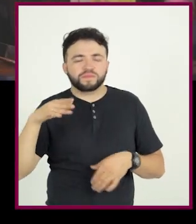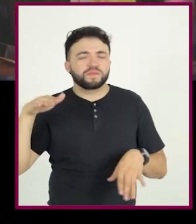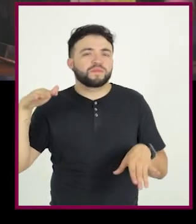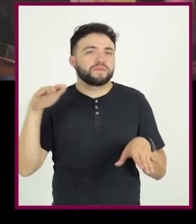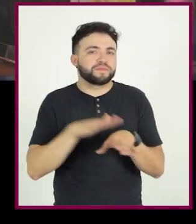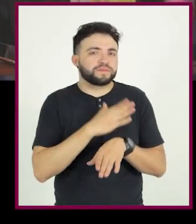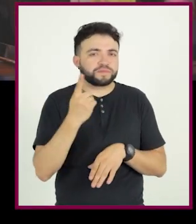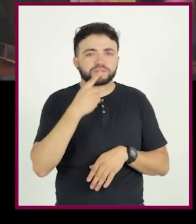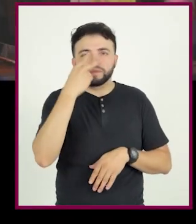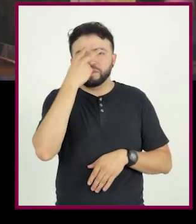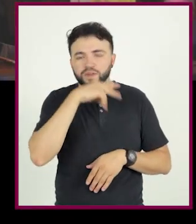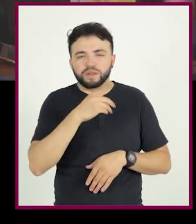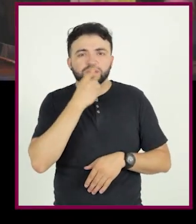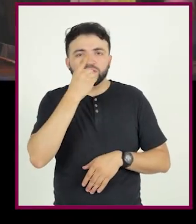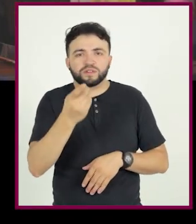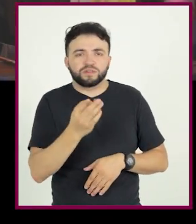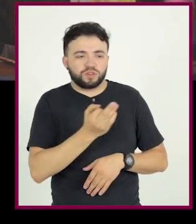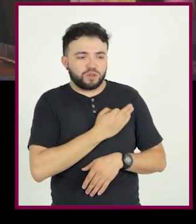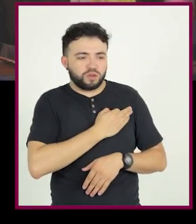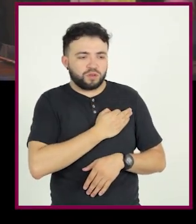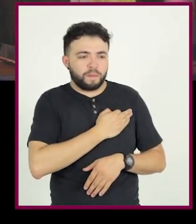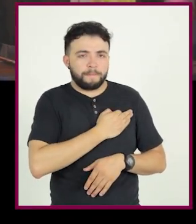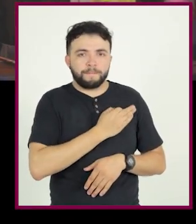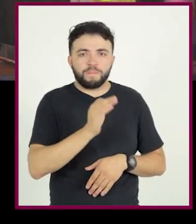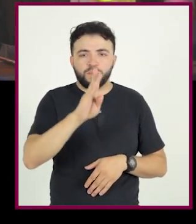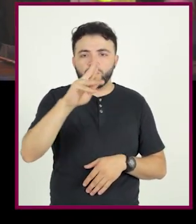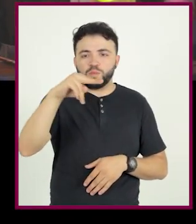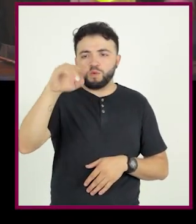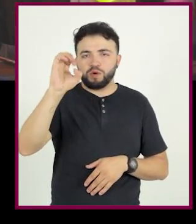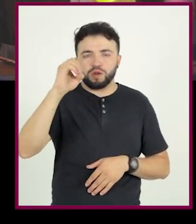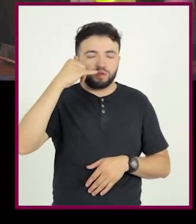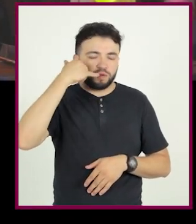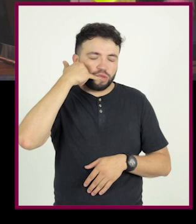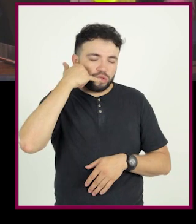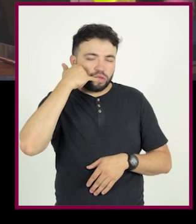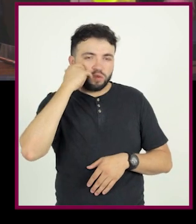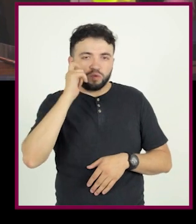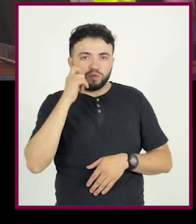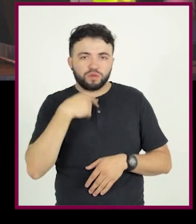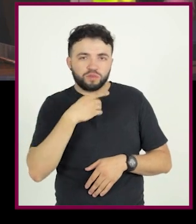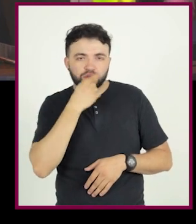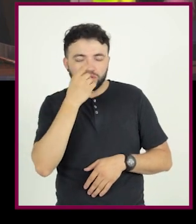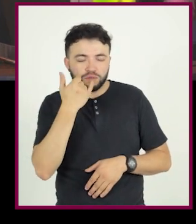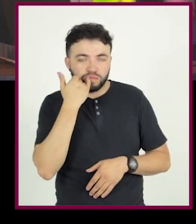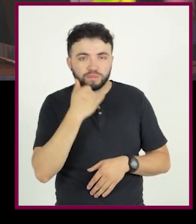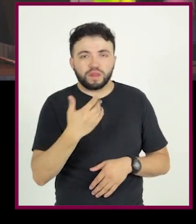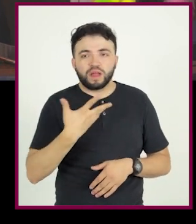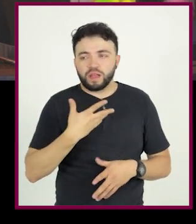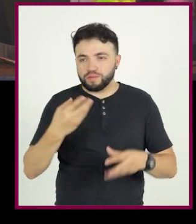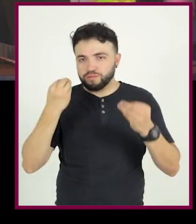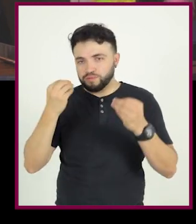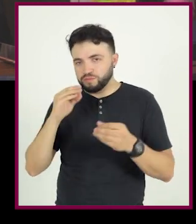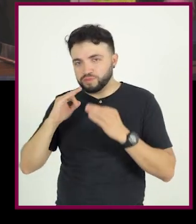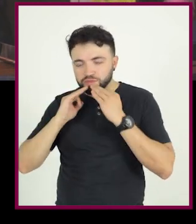la historia de por qué en México decimos bueno al contestar el teléfono? Hay varias maneras de